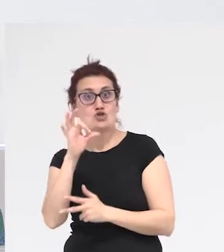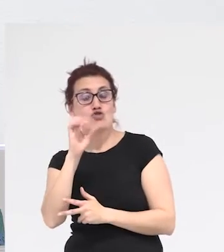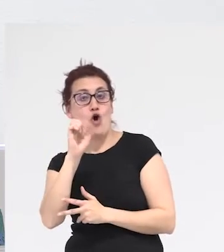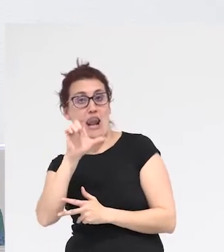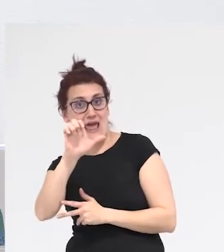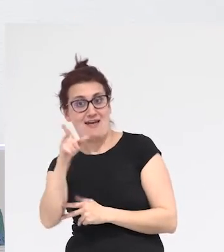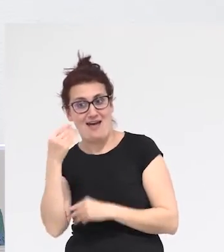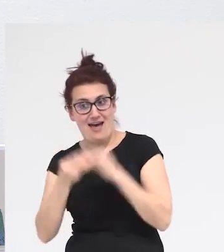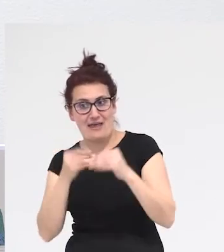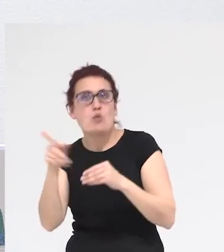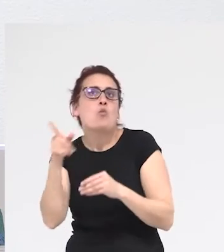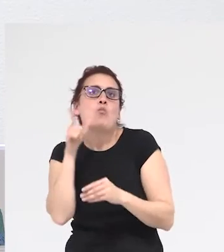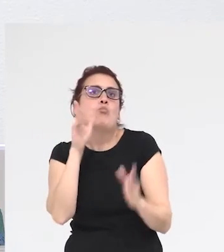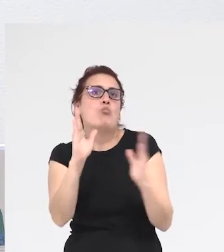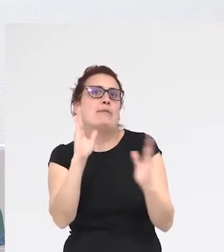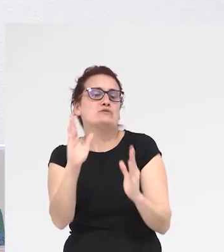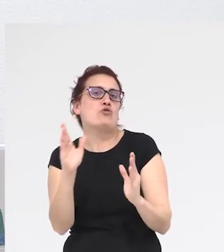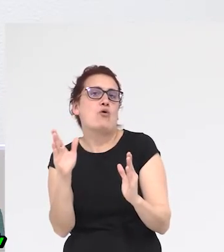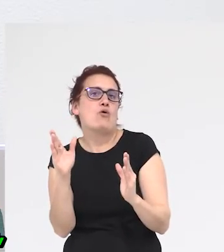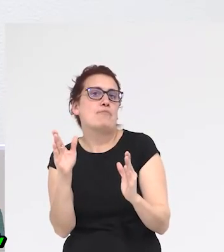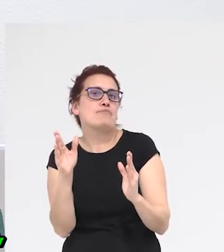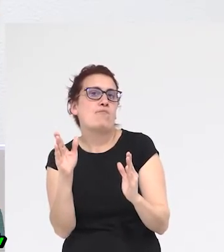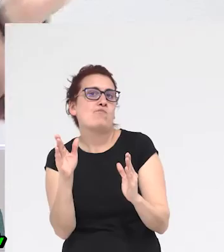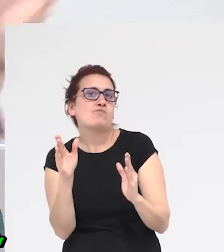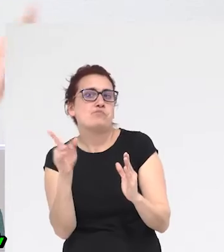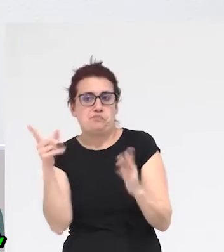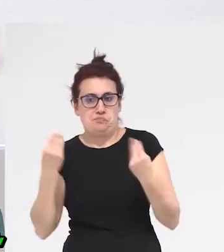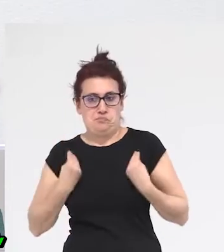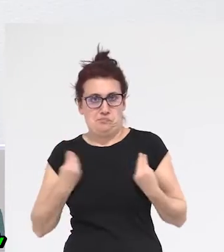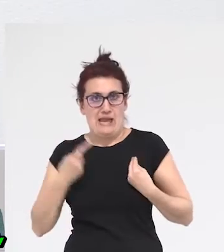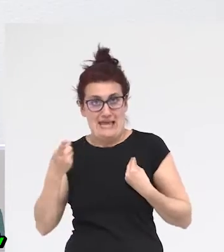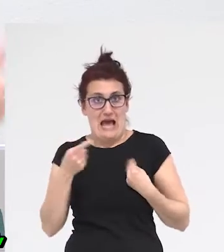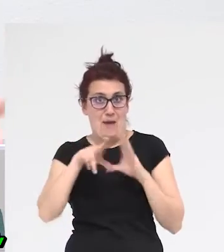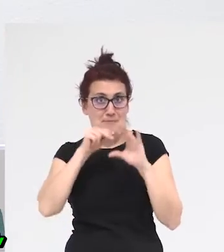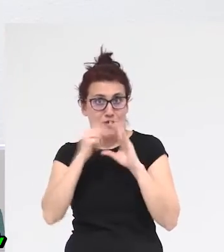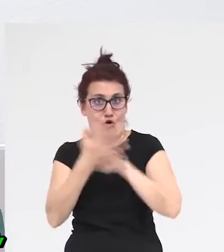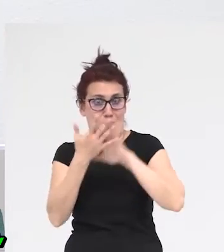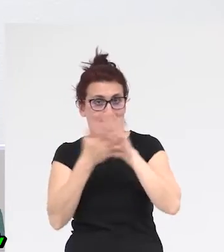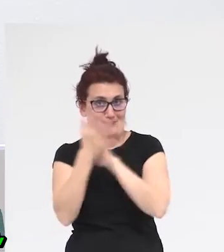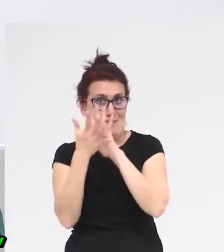un determinado momento no de su vida, ella lo cuenta en el video, que dice, bueno,